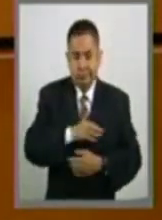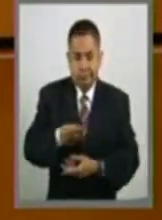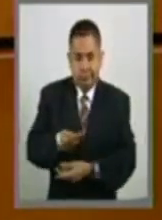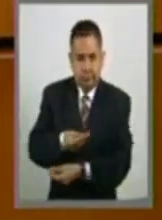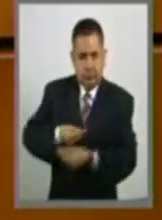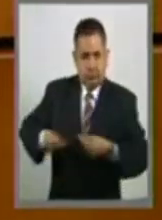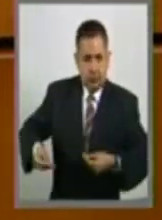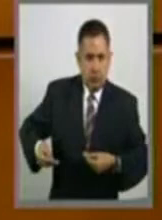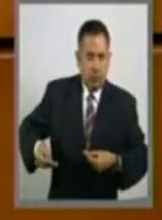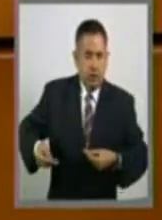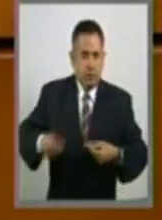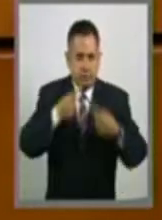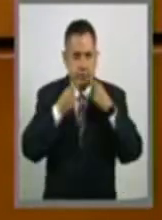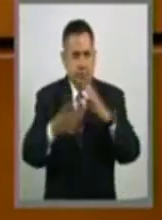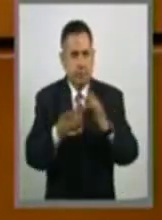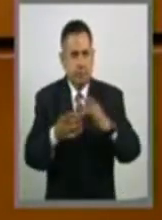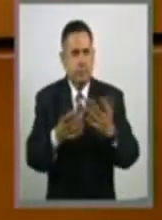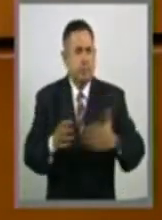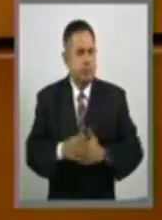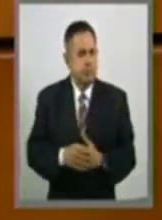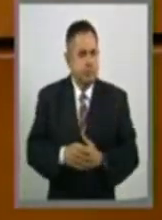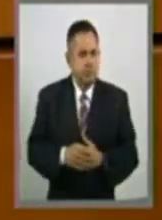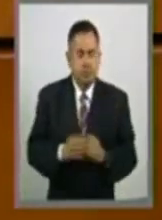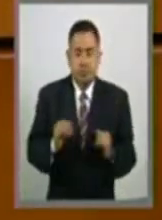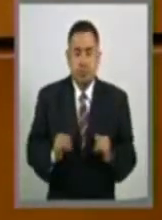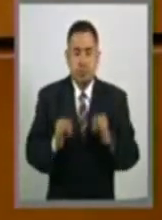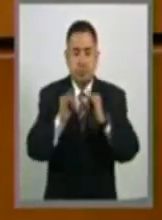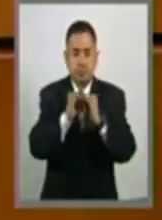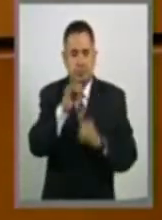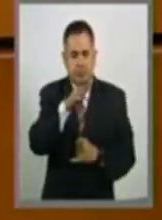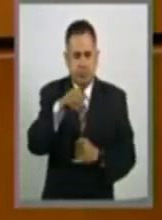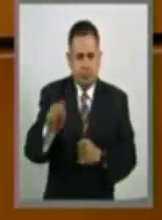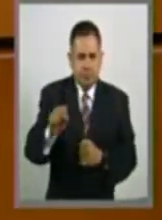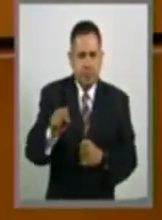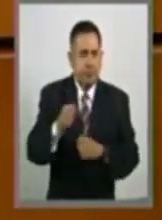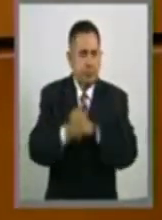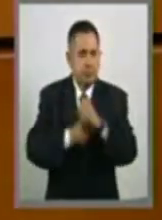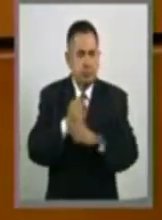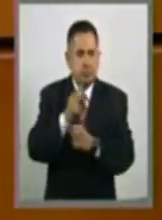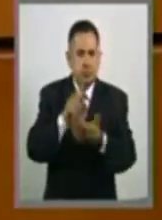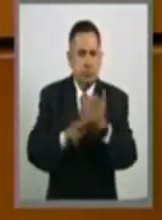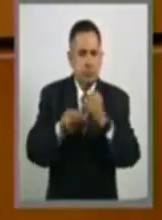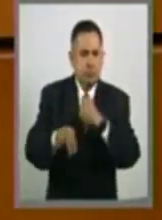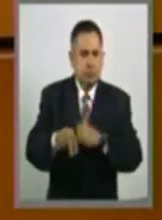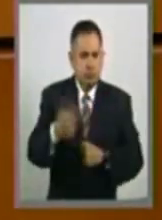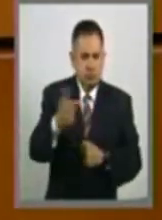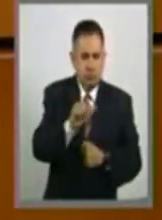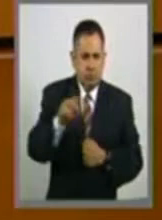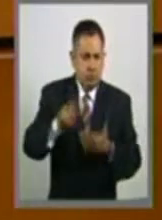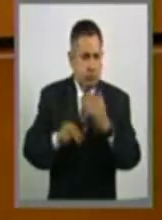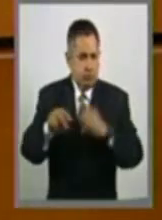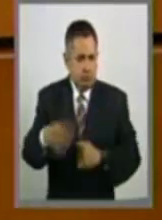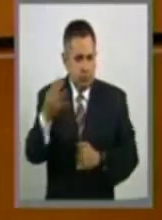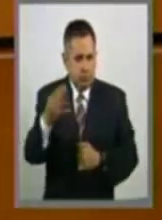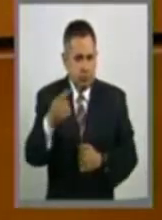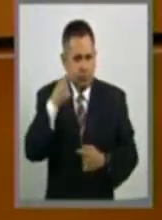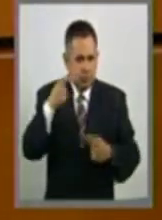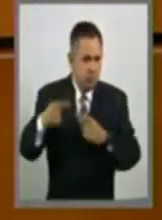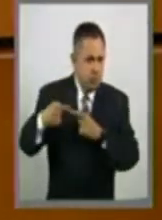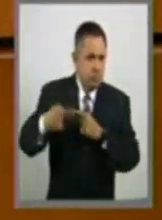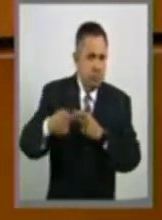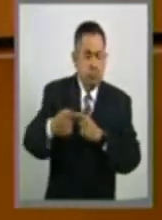ejemplo, de acuerdo al Instituto Mexicano del Seguro Social, del 2012 al 2014, cada año se llevaron a